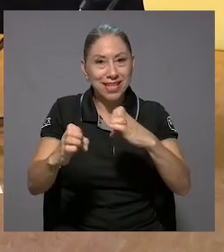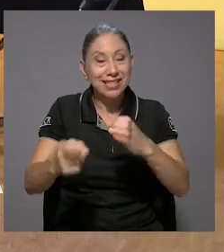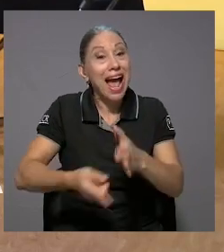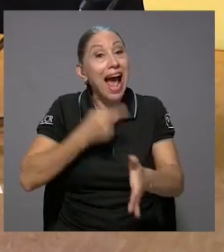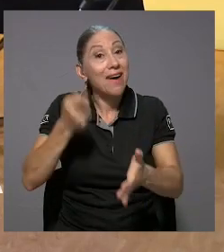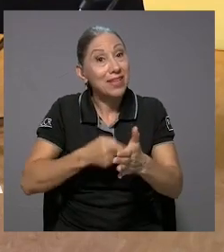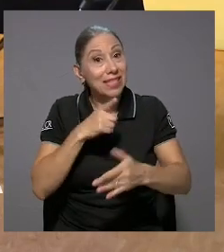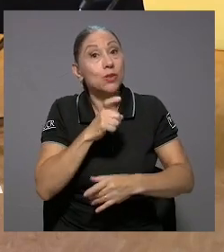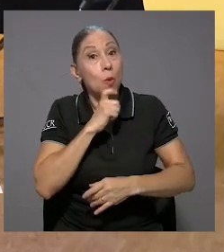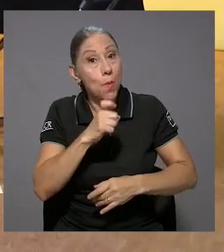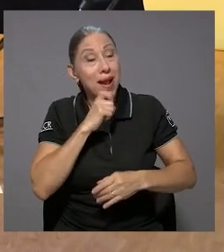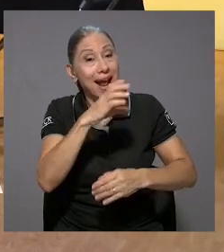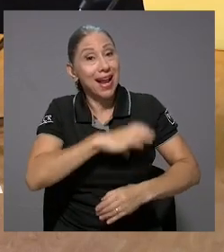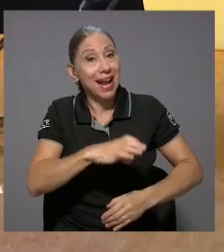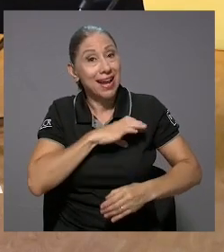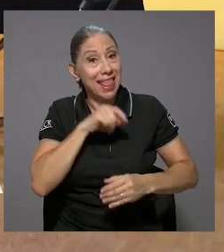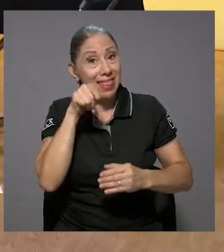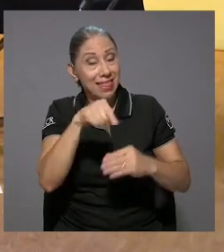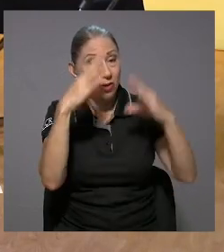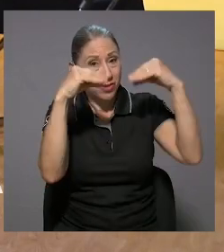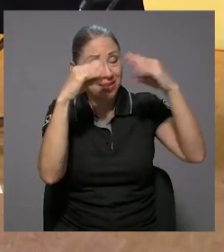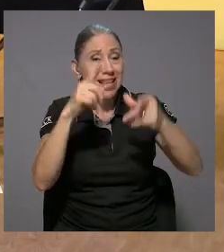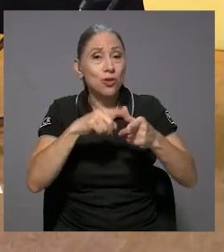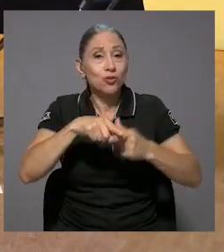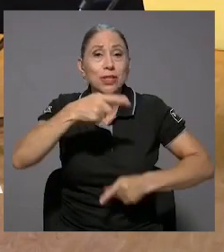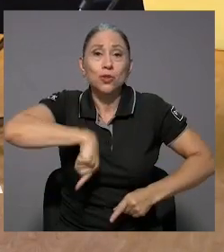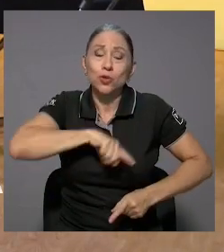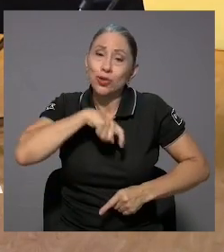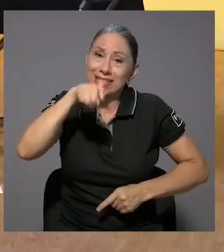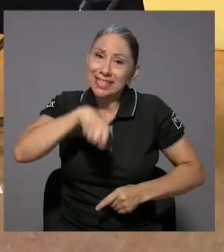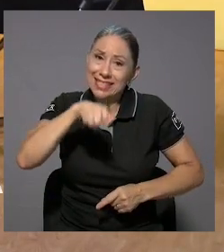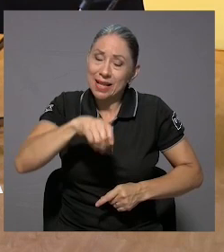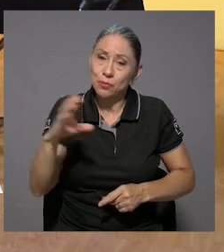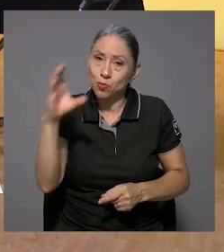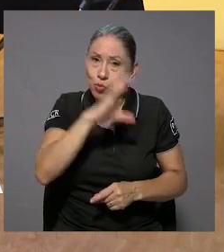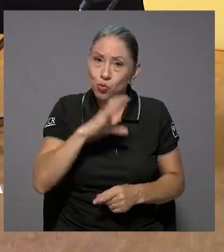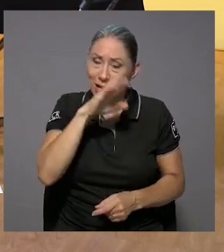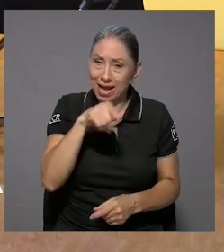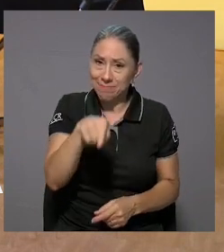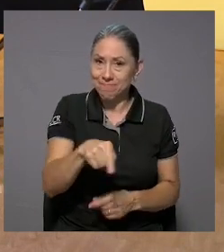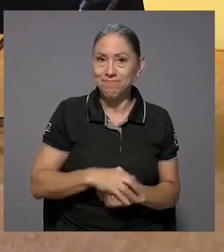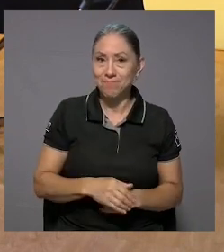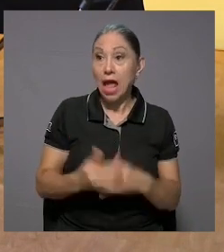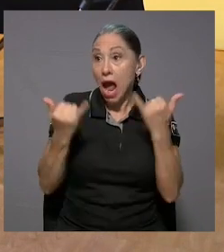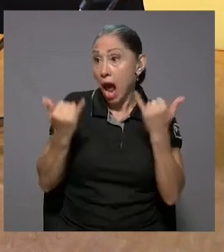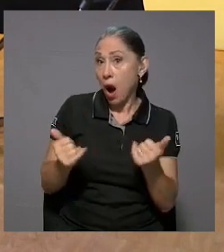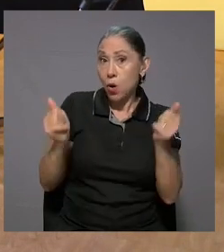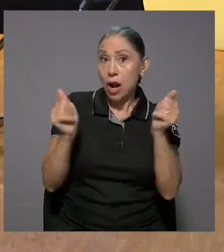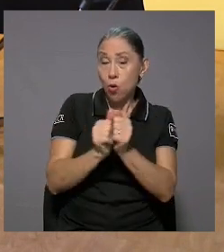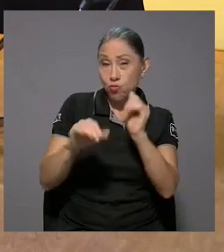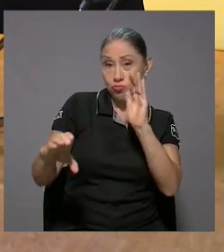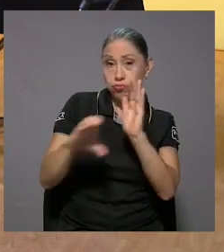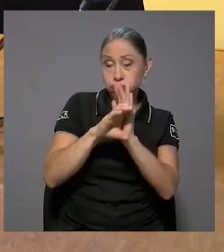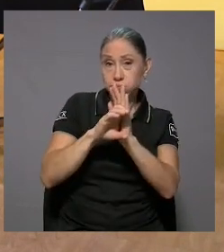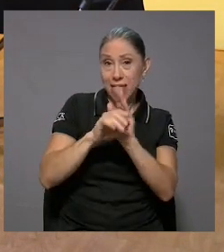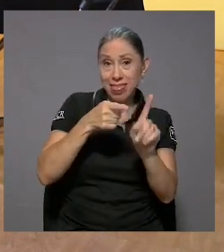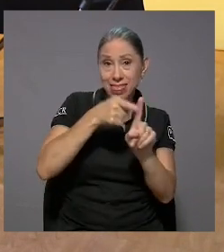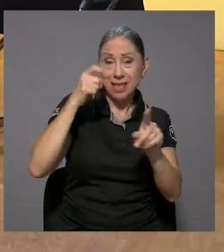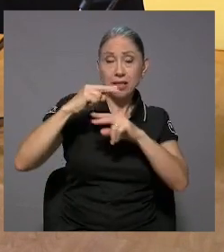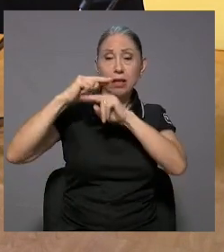veces es compleja, etcétera. Entonces necesitamos buscar de alguna otra forma estas fuentes. Y ahora las imágenes